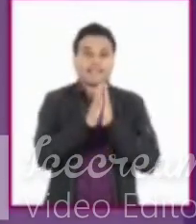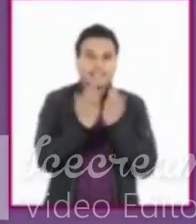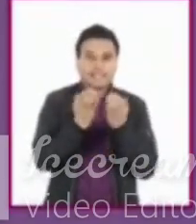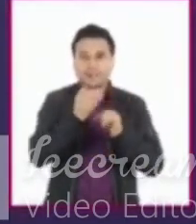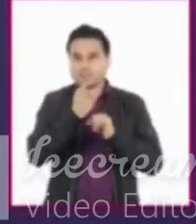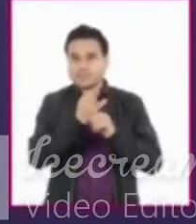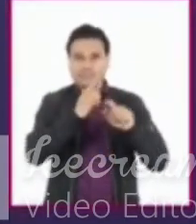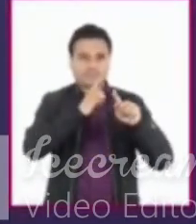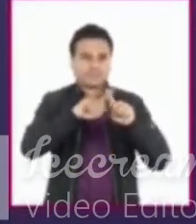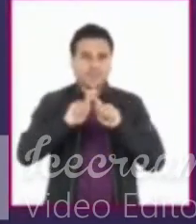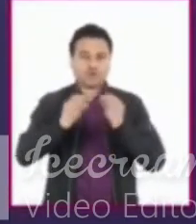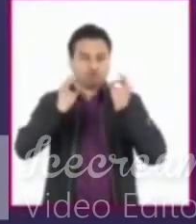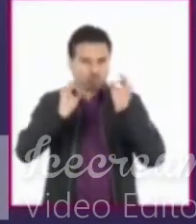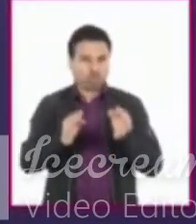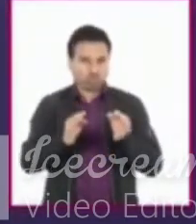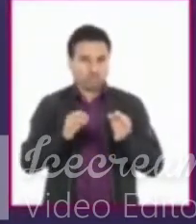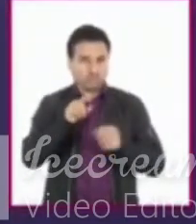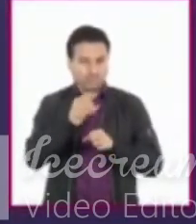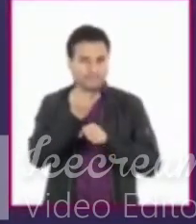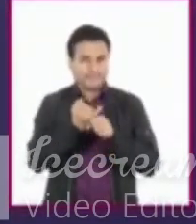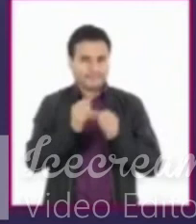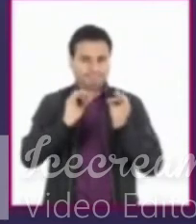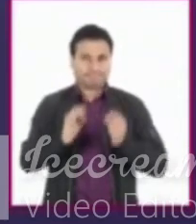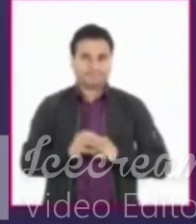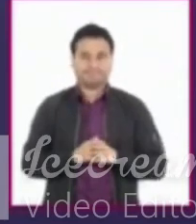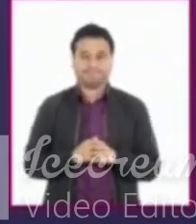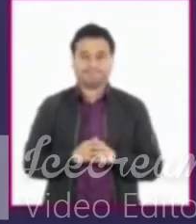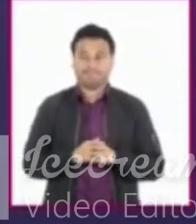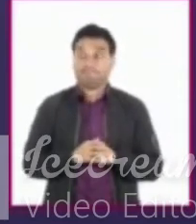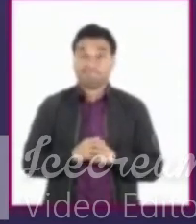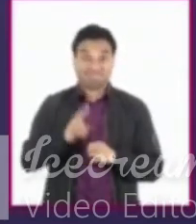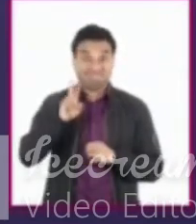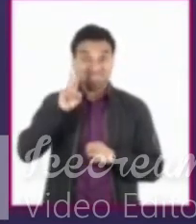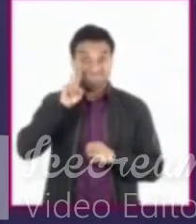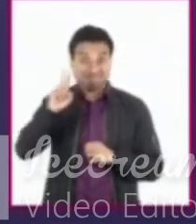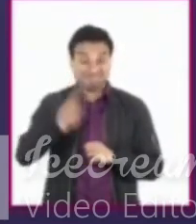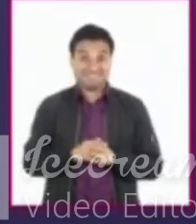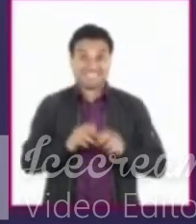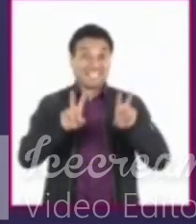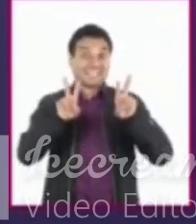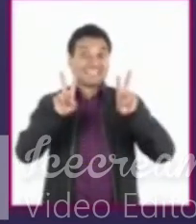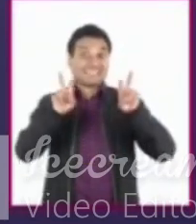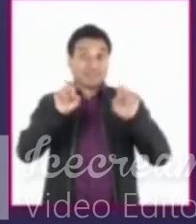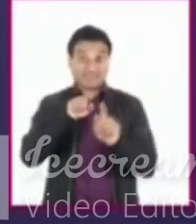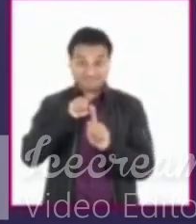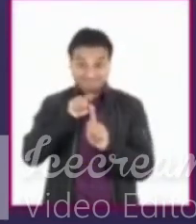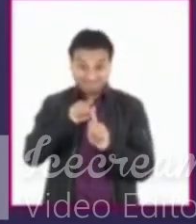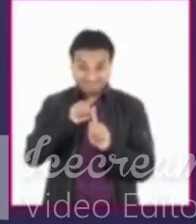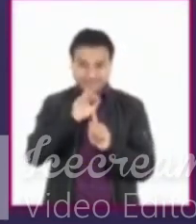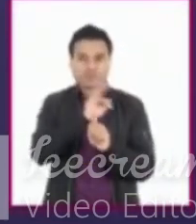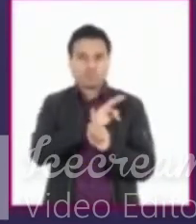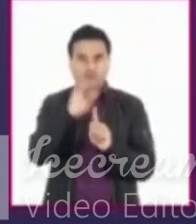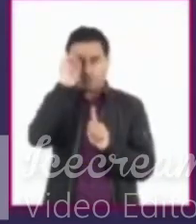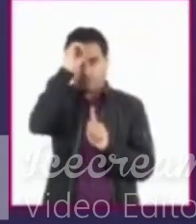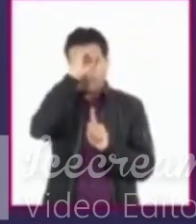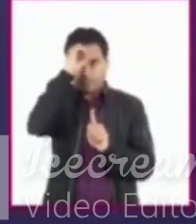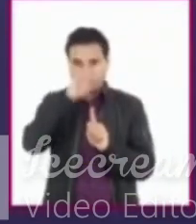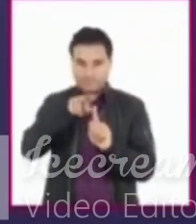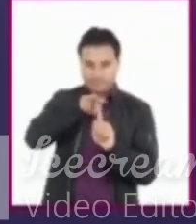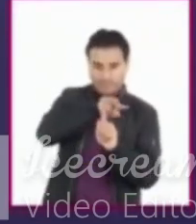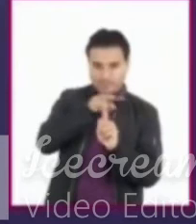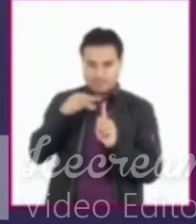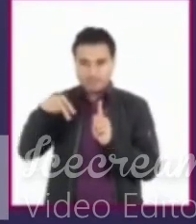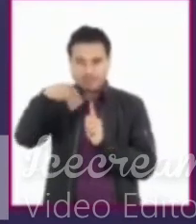y diversas. Muy bien, como vimos, un mismo tema puede ser tratado desde diversos puntos de